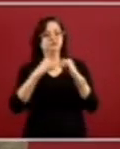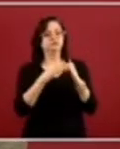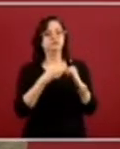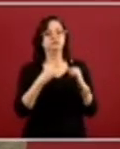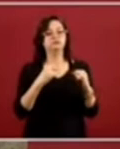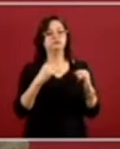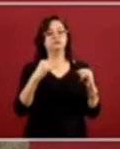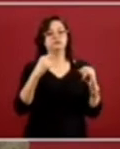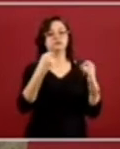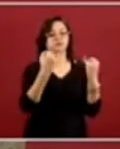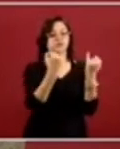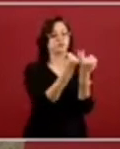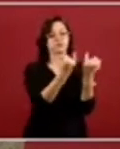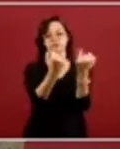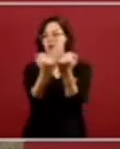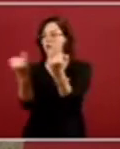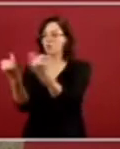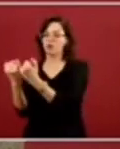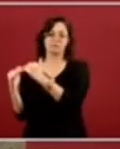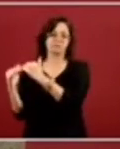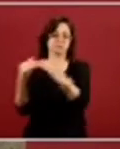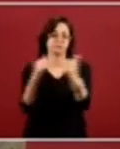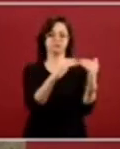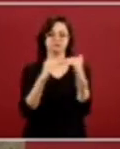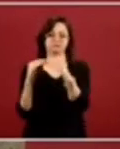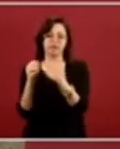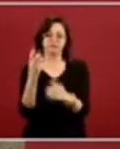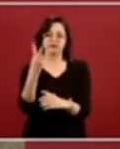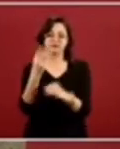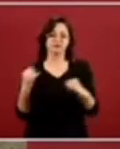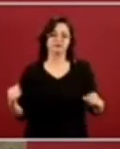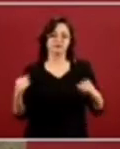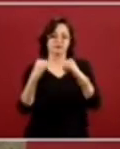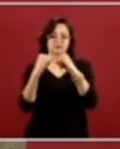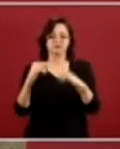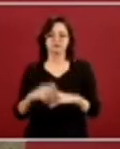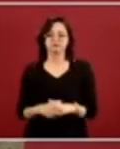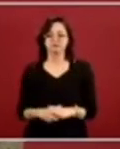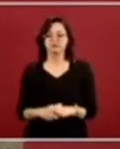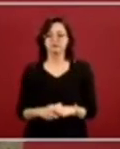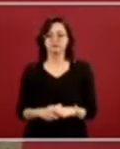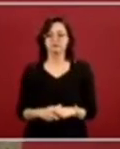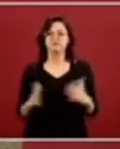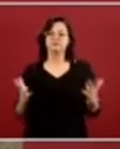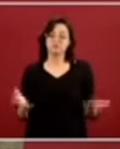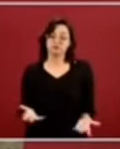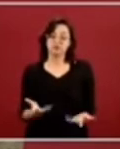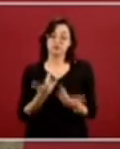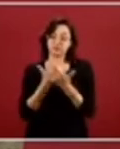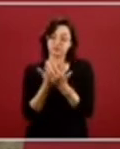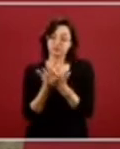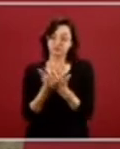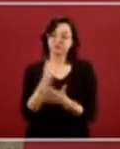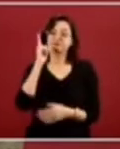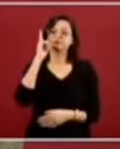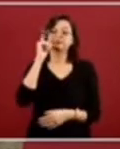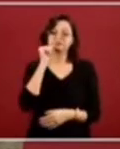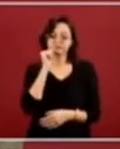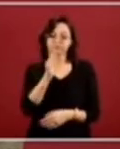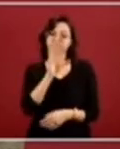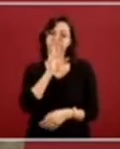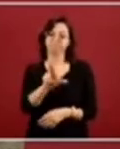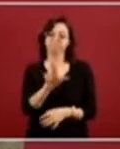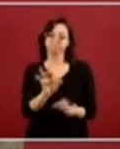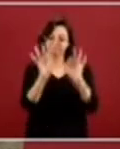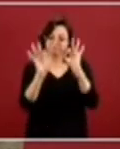tener un sueldo igual de competitivo. Yo quisiera que me permitiera el día de mañana contestarle esa